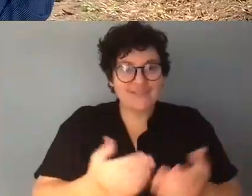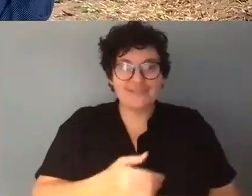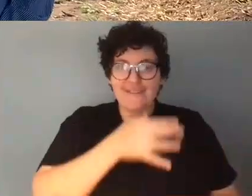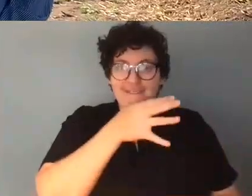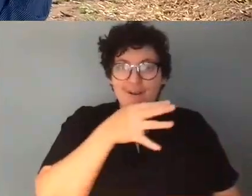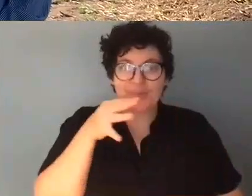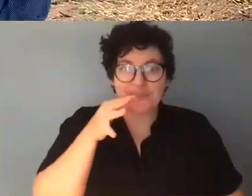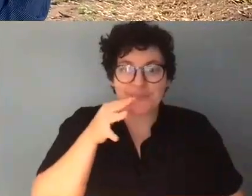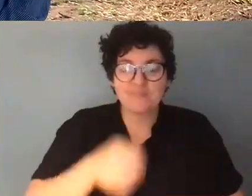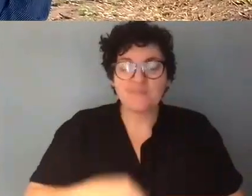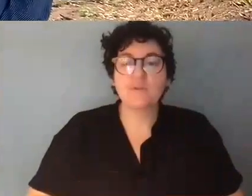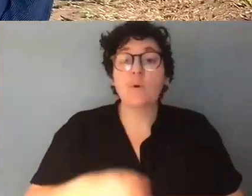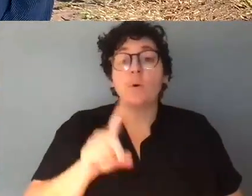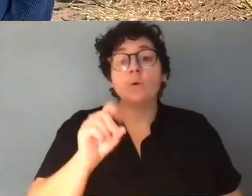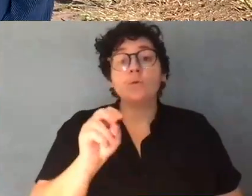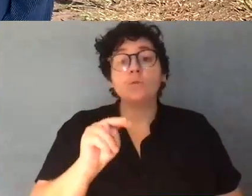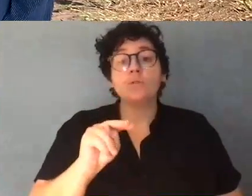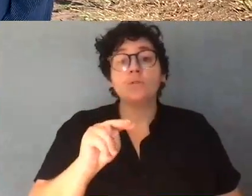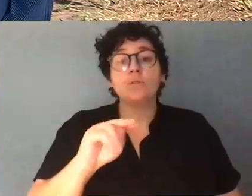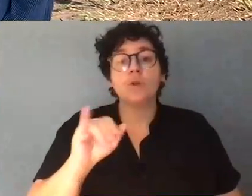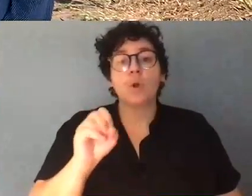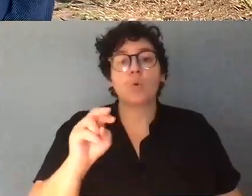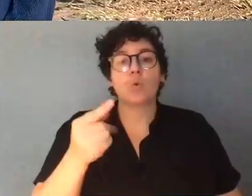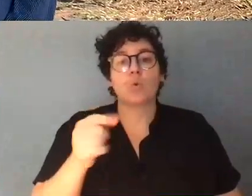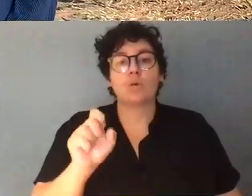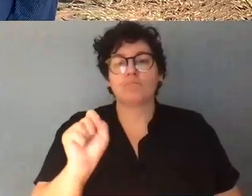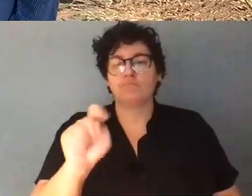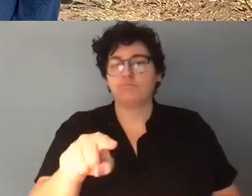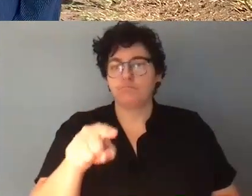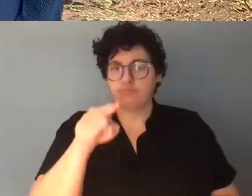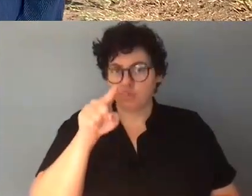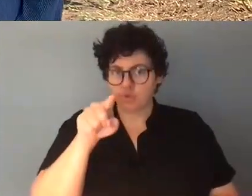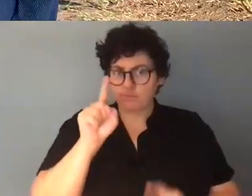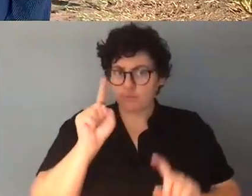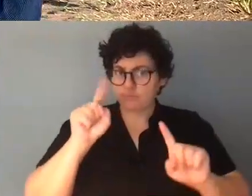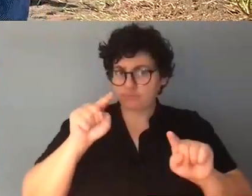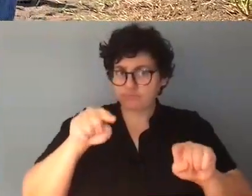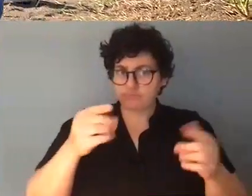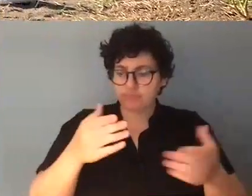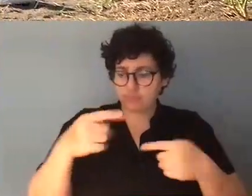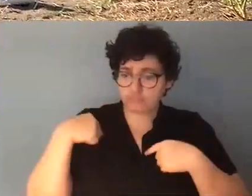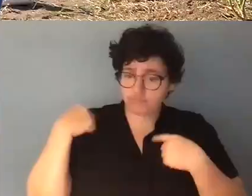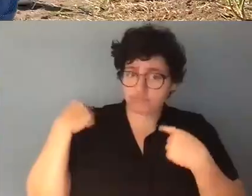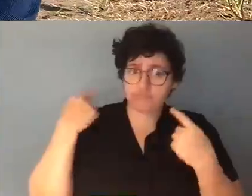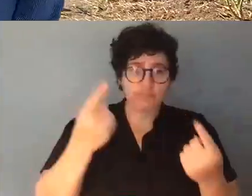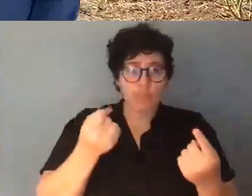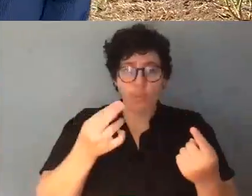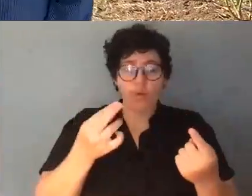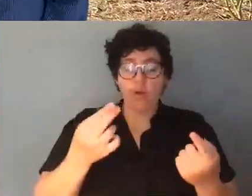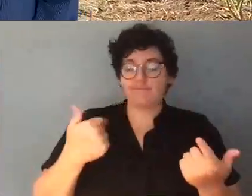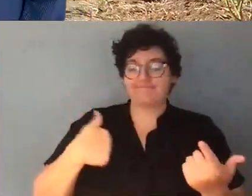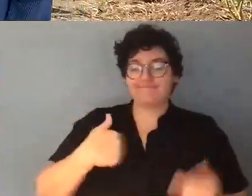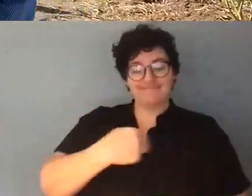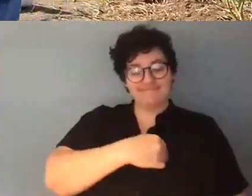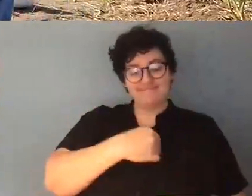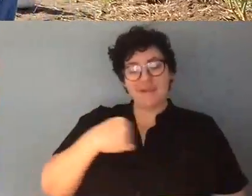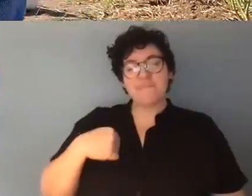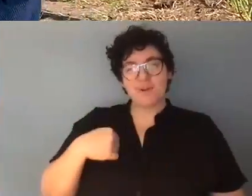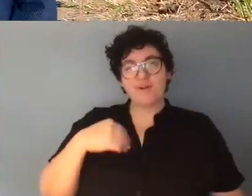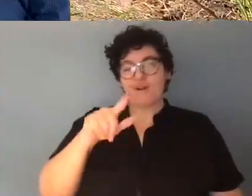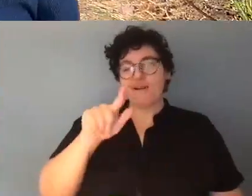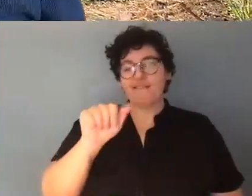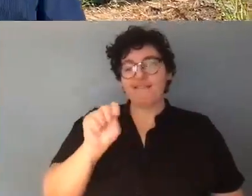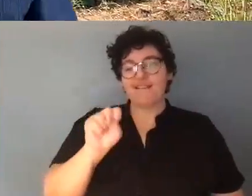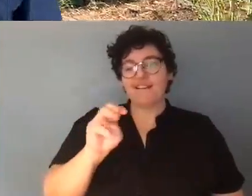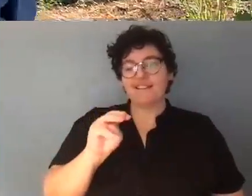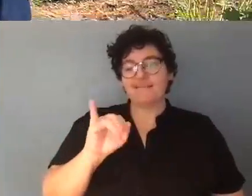comunidad del sur de Tucson. Don Jorge, ¿usted ya tiene mucho tiempo viniendo aquí a Milpitas? Bueno, pues